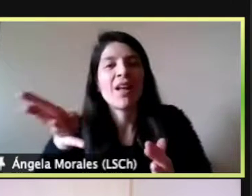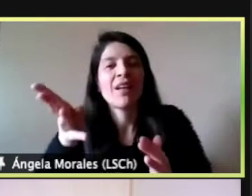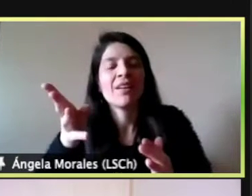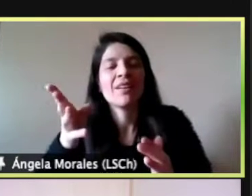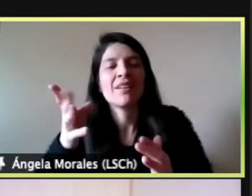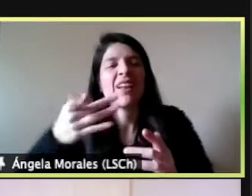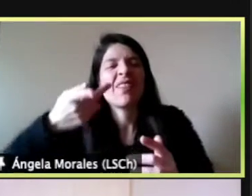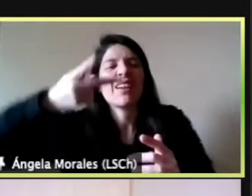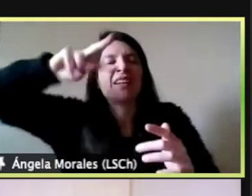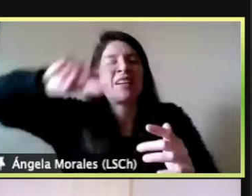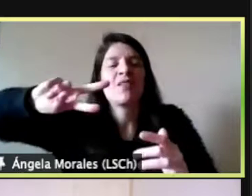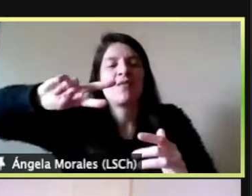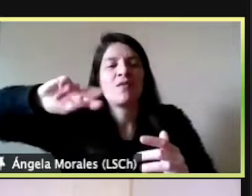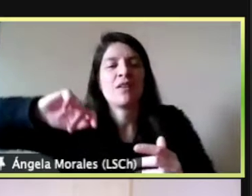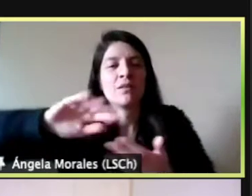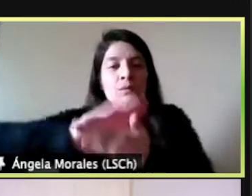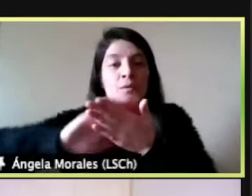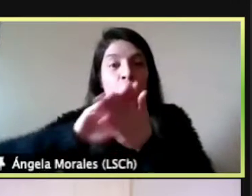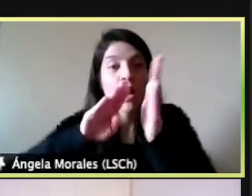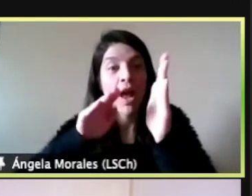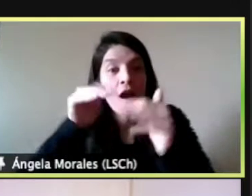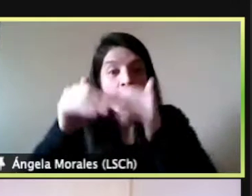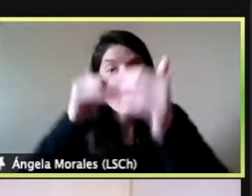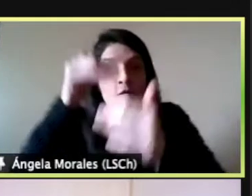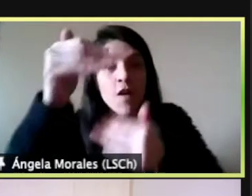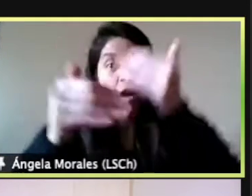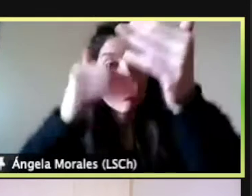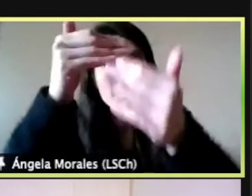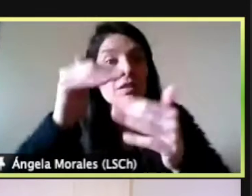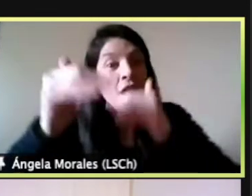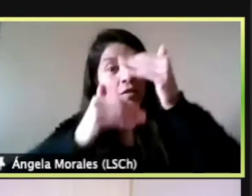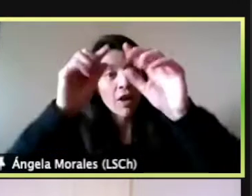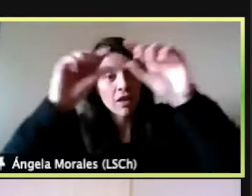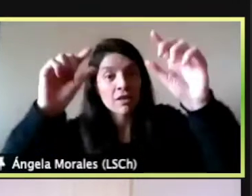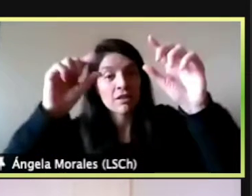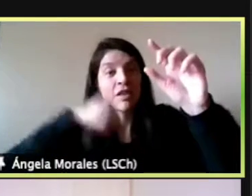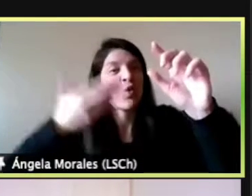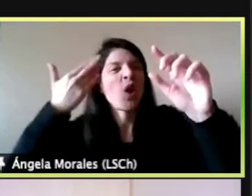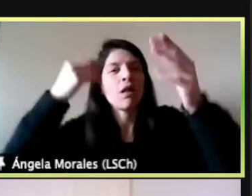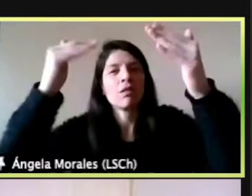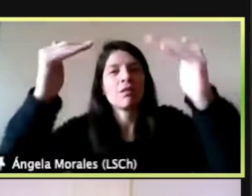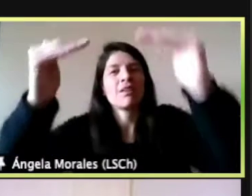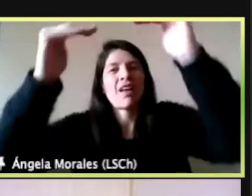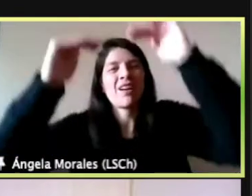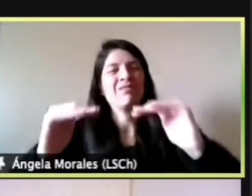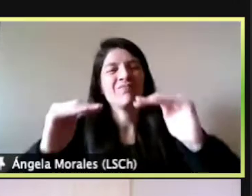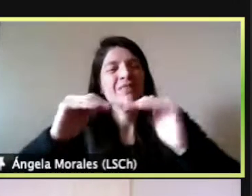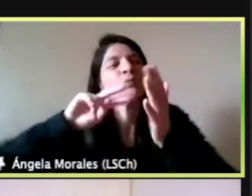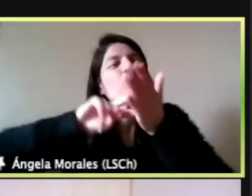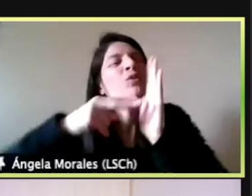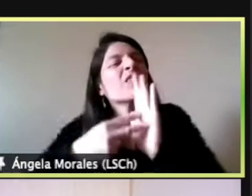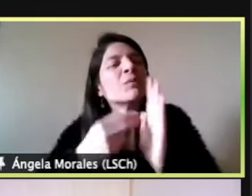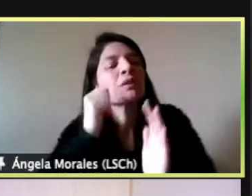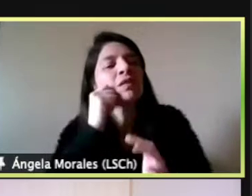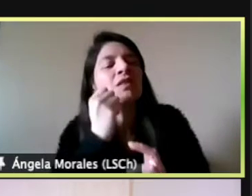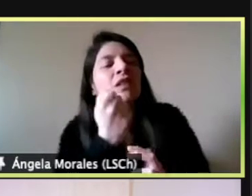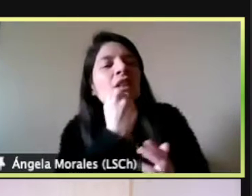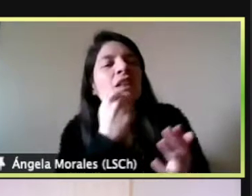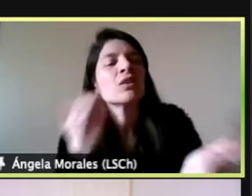tenía en esta fila y me daba un problema, me daba un error al poder calcular la